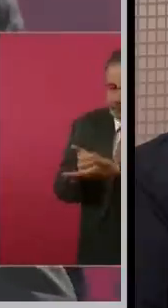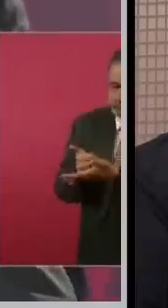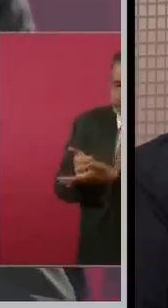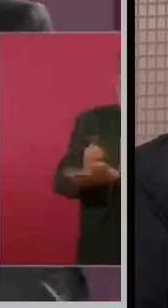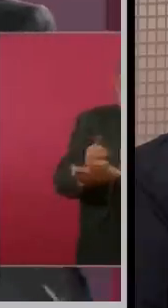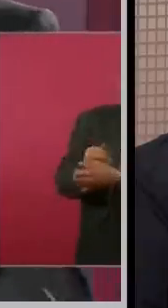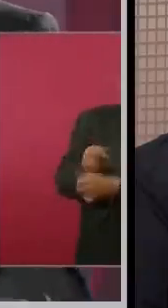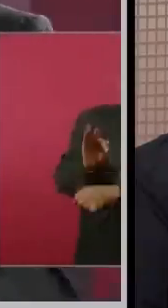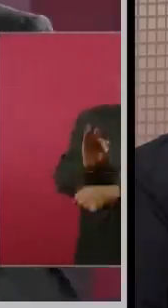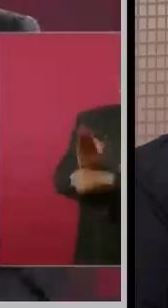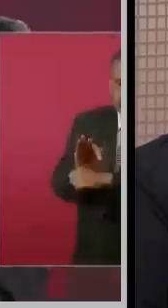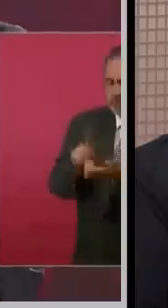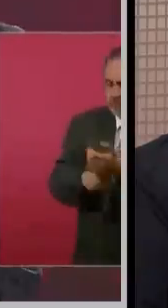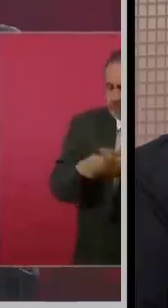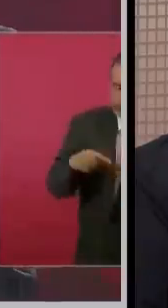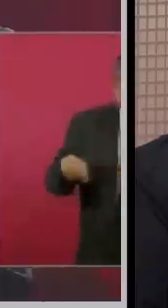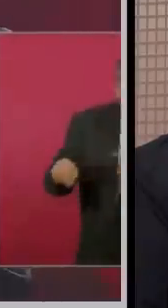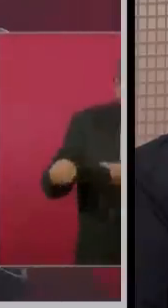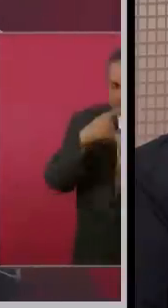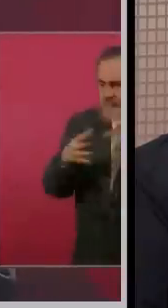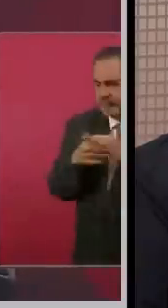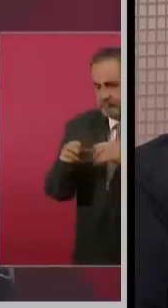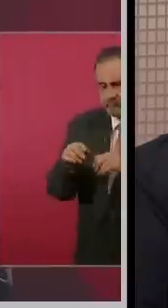atendiendo a los jóvenes,